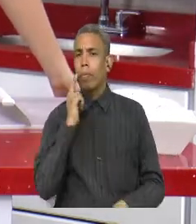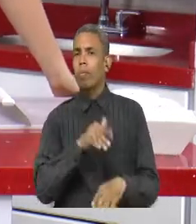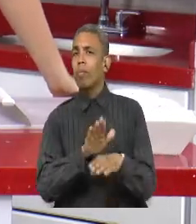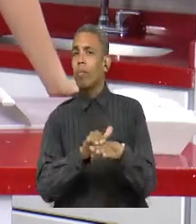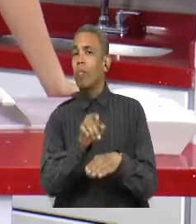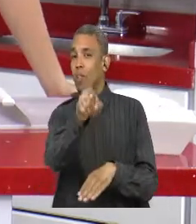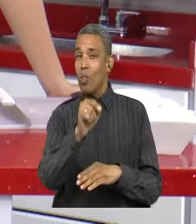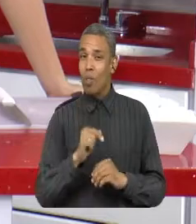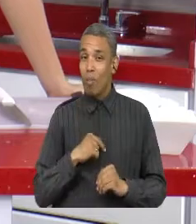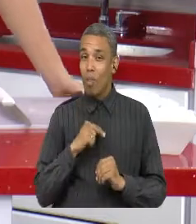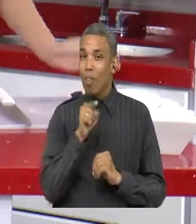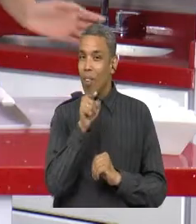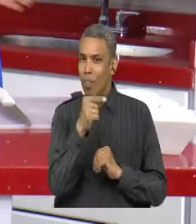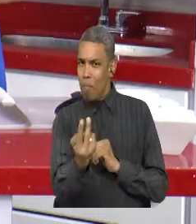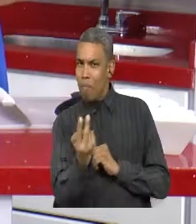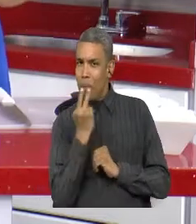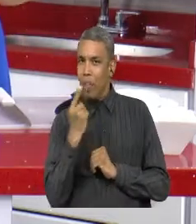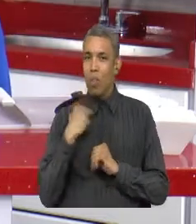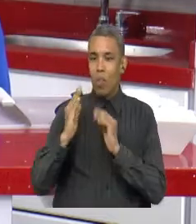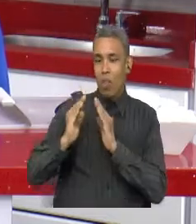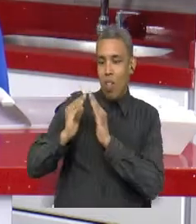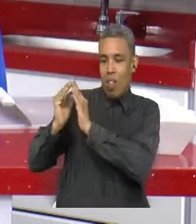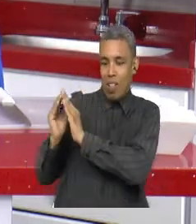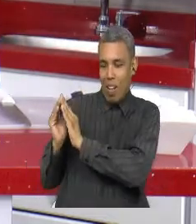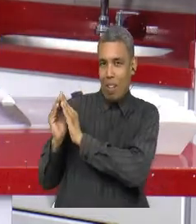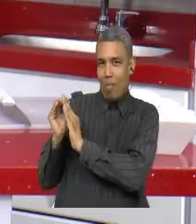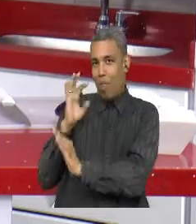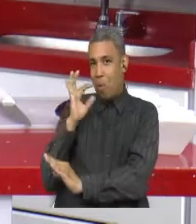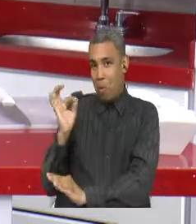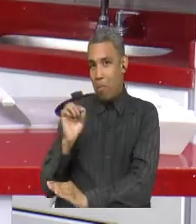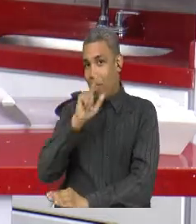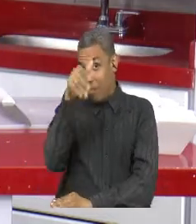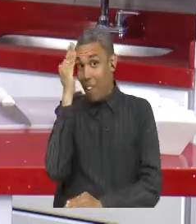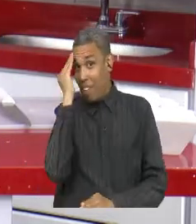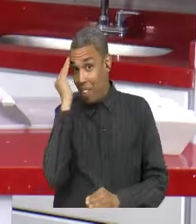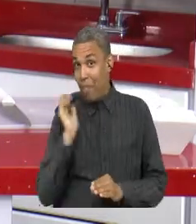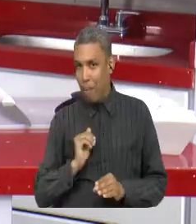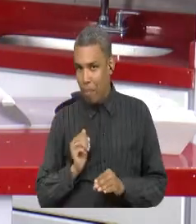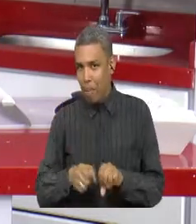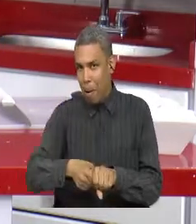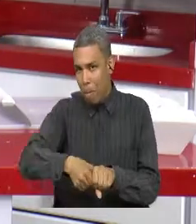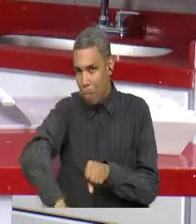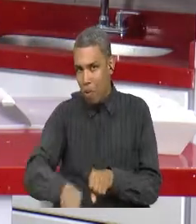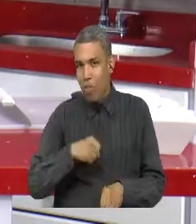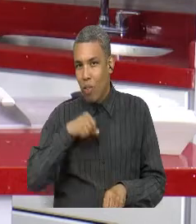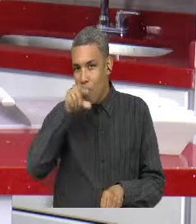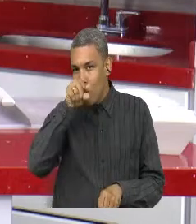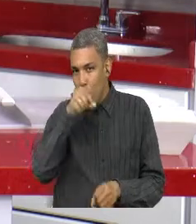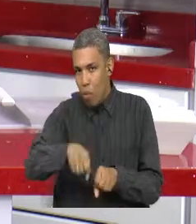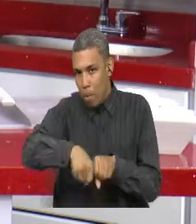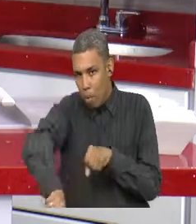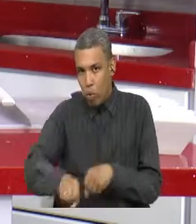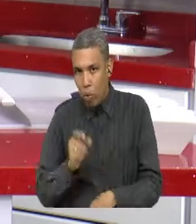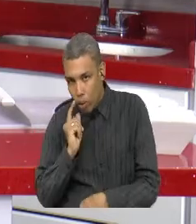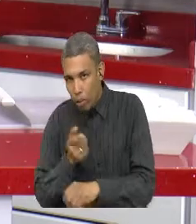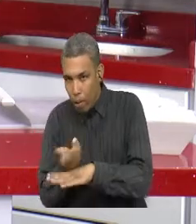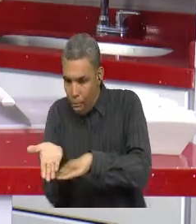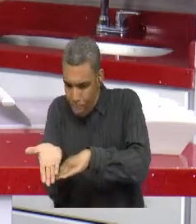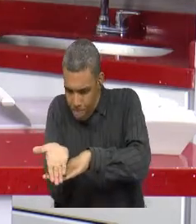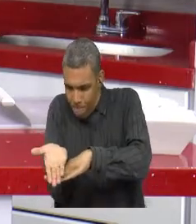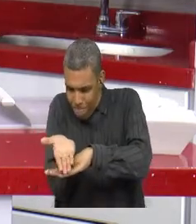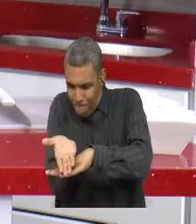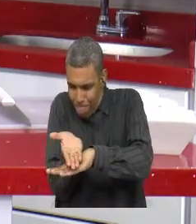estos momentos, le digo que por favor me vaya cortando dos pechugas así con estos lomitos gorditos porque necesito llegar allá y darle ese